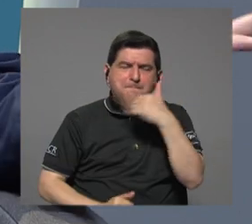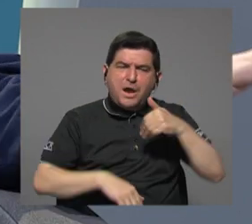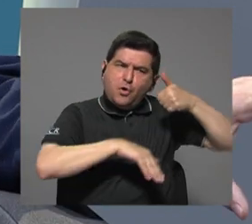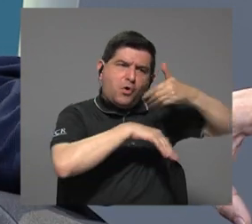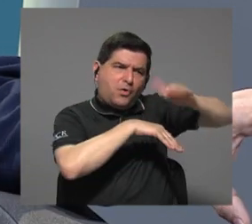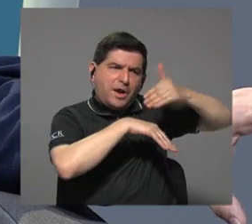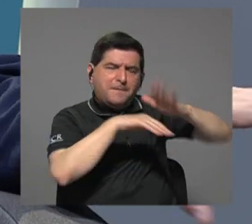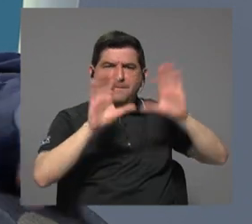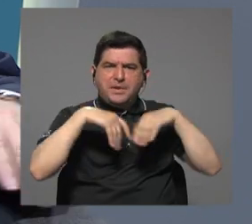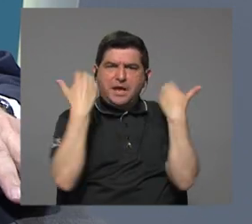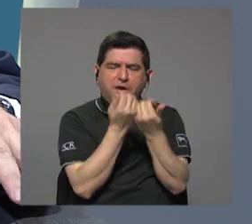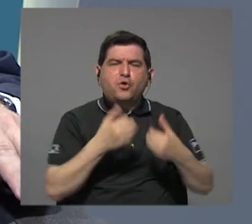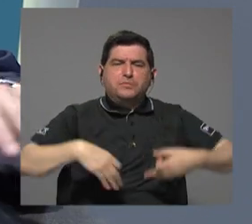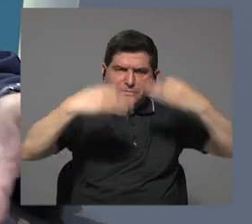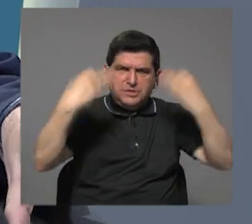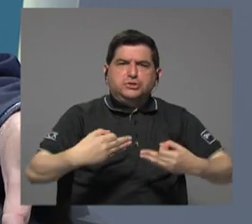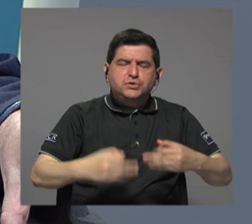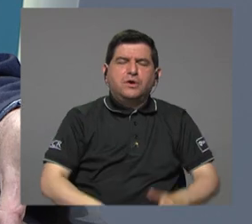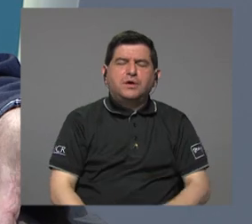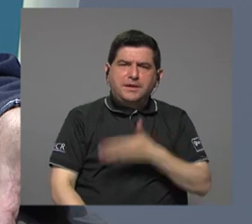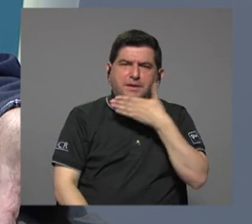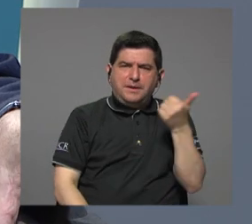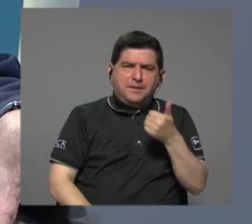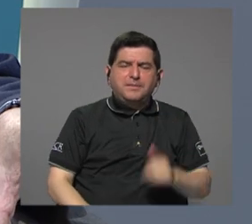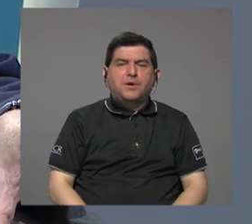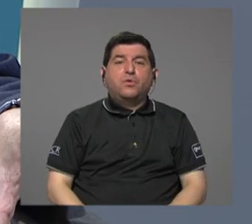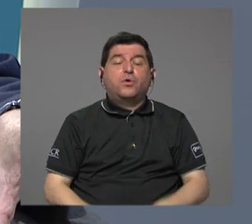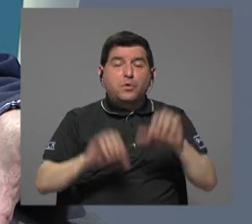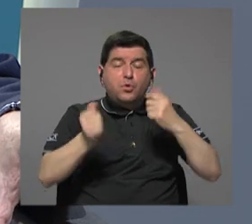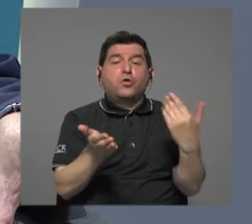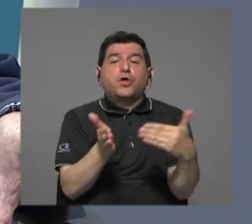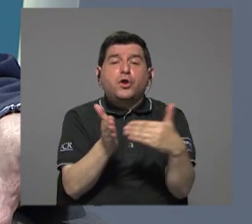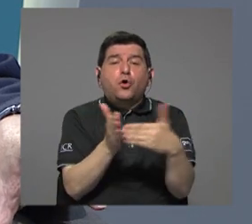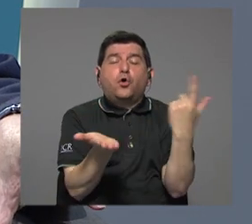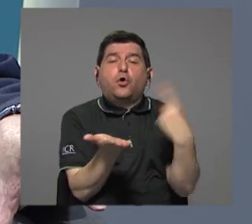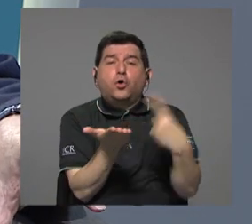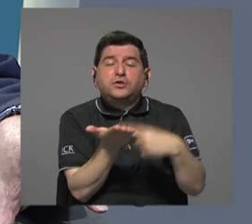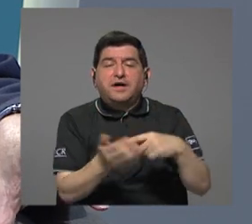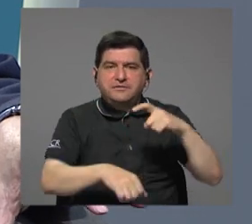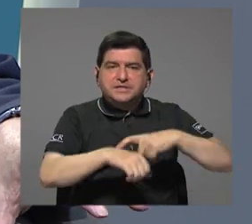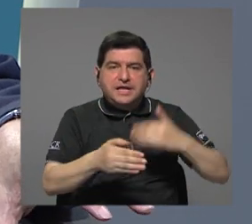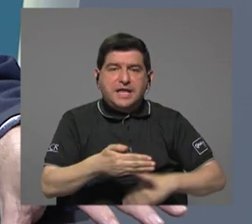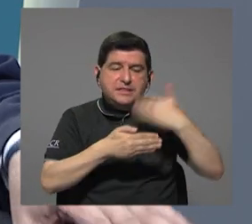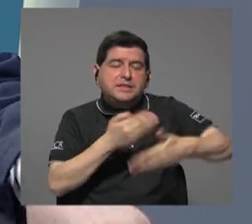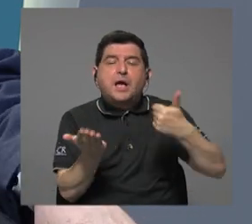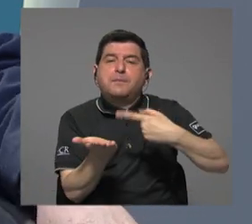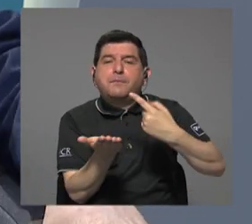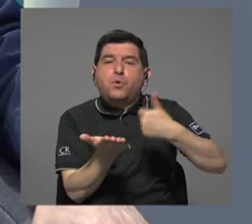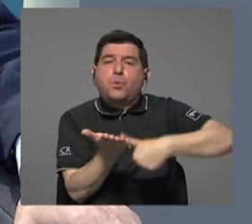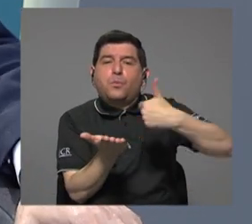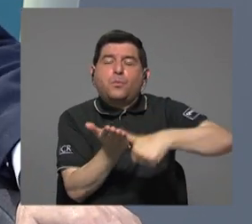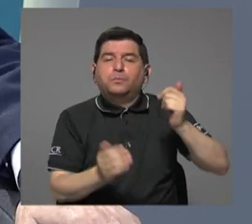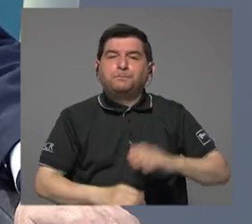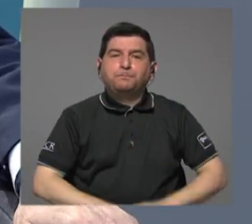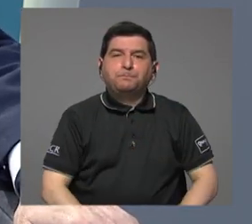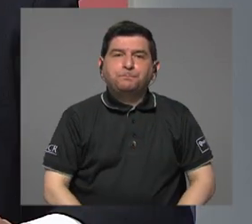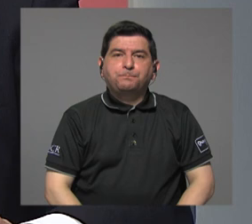mandarlo a una comisión dictaminadora y mejorarlo para volver a discutirlo en tiempos después de las elecciones